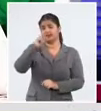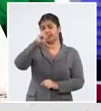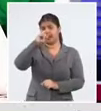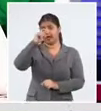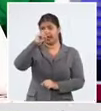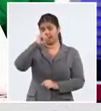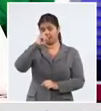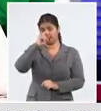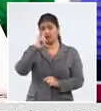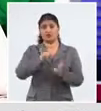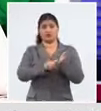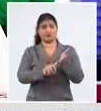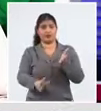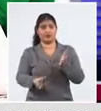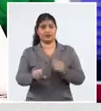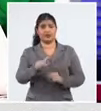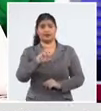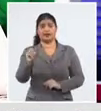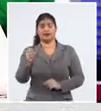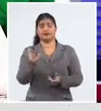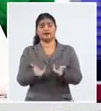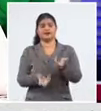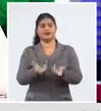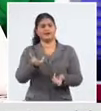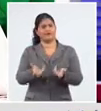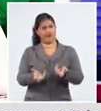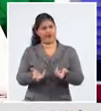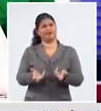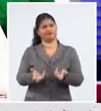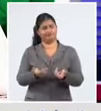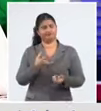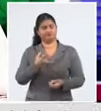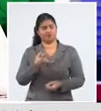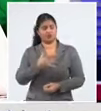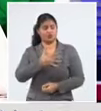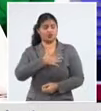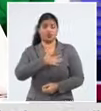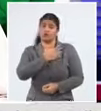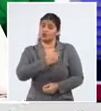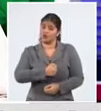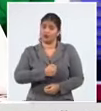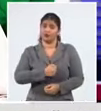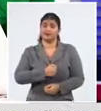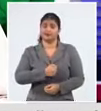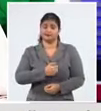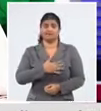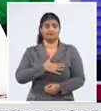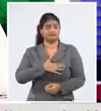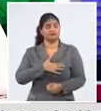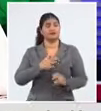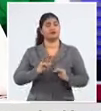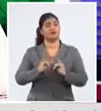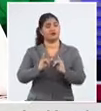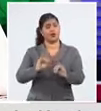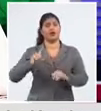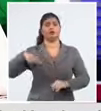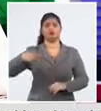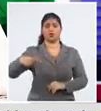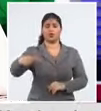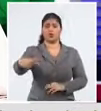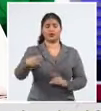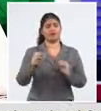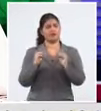todos estos fallecimientos, lamentamos realmente tener que informar todas las mañanas esta